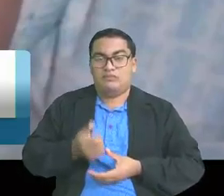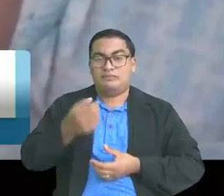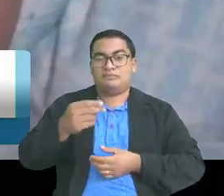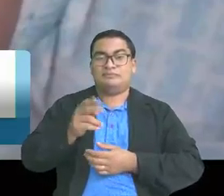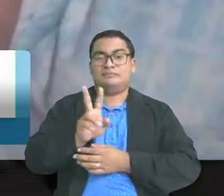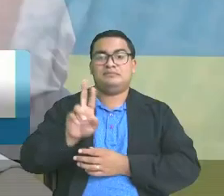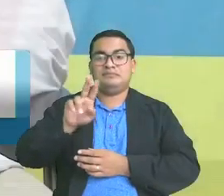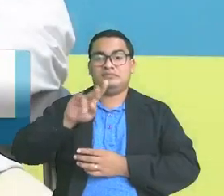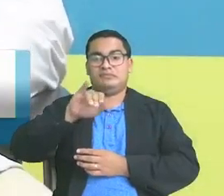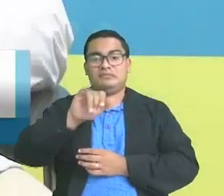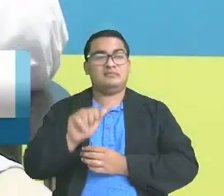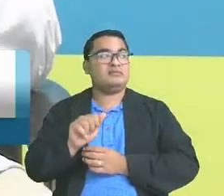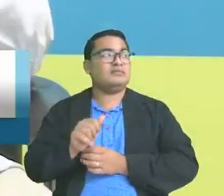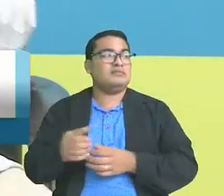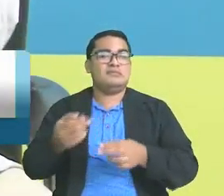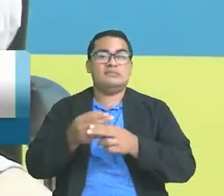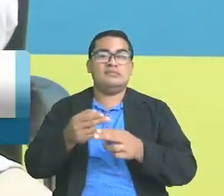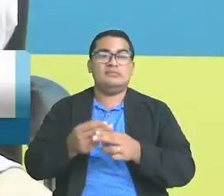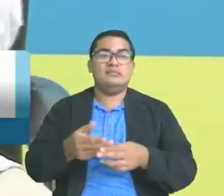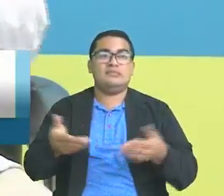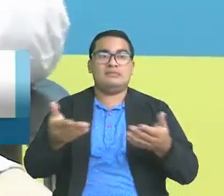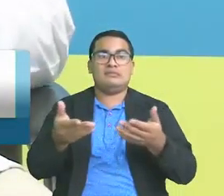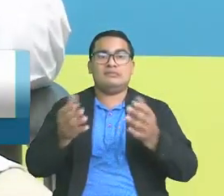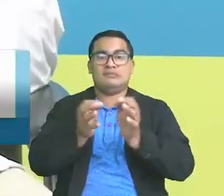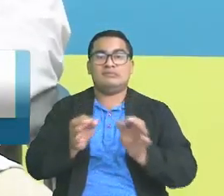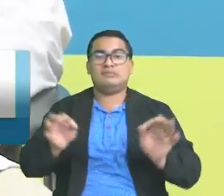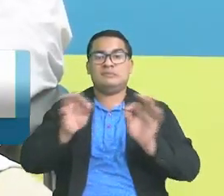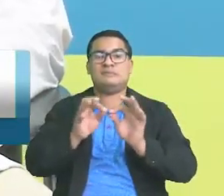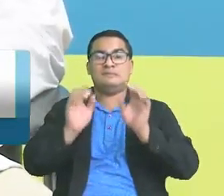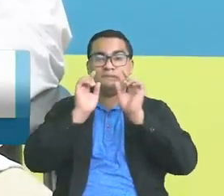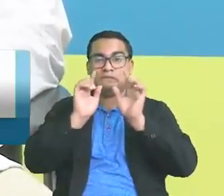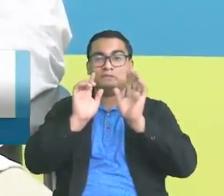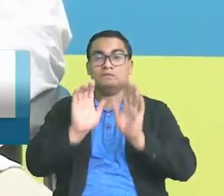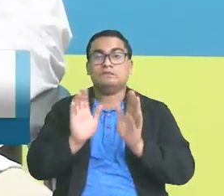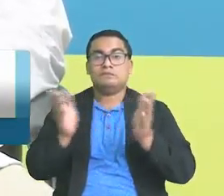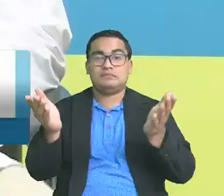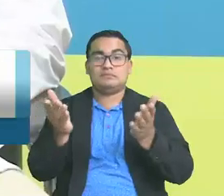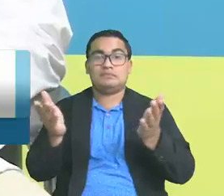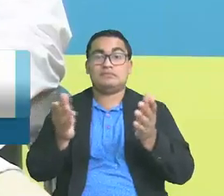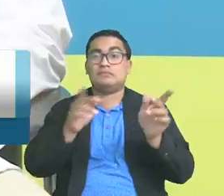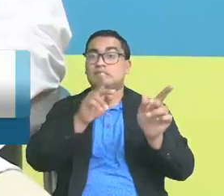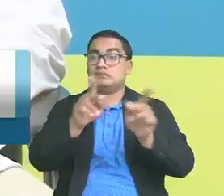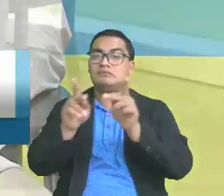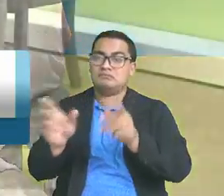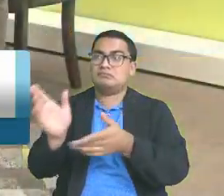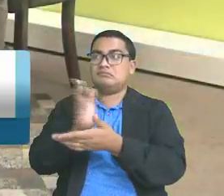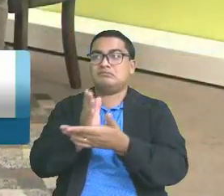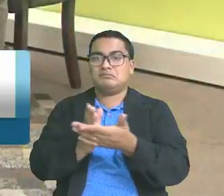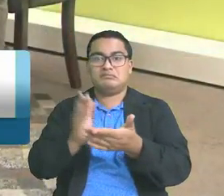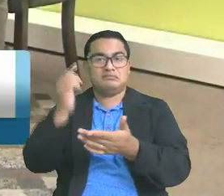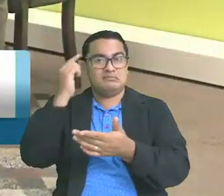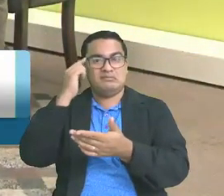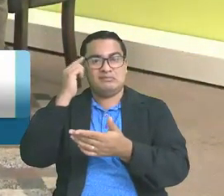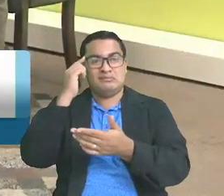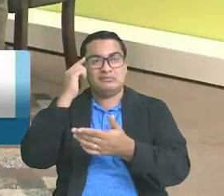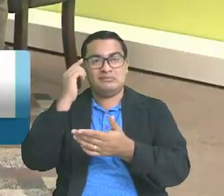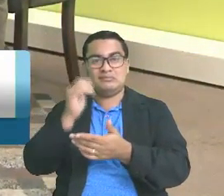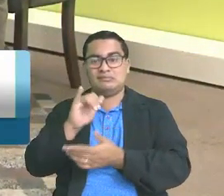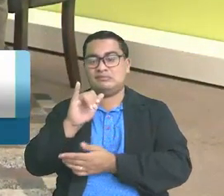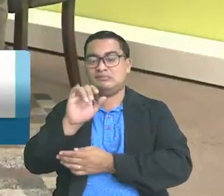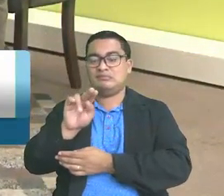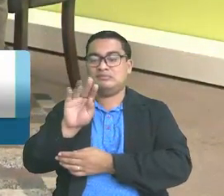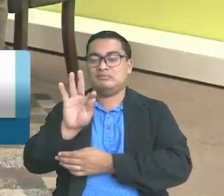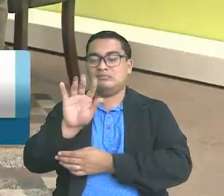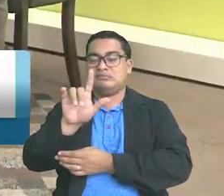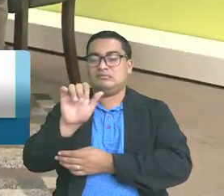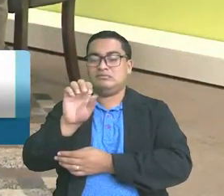defecto de la fascia, que es la parte que tiene que cerrarse, del ombligo. También hay personas que lo asocian a inflamación de los intestinos, no tiene que nada ver